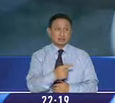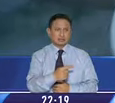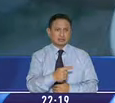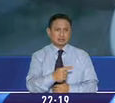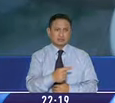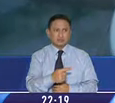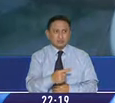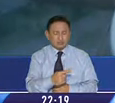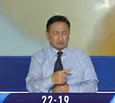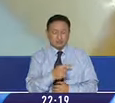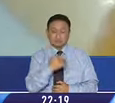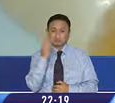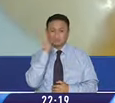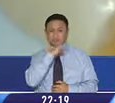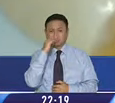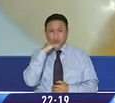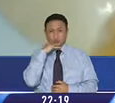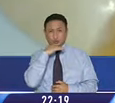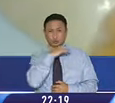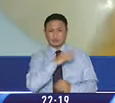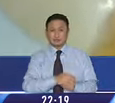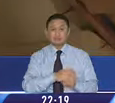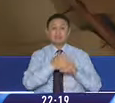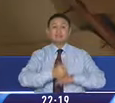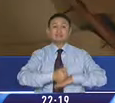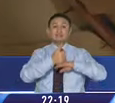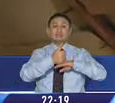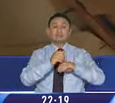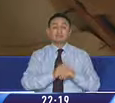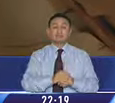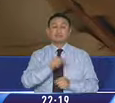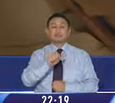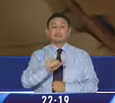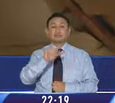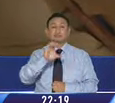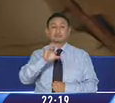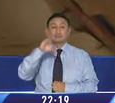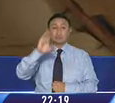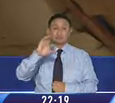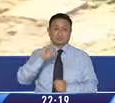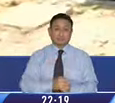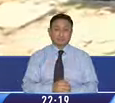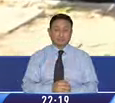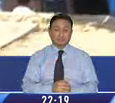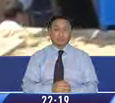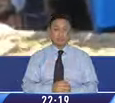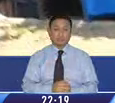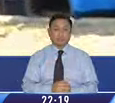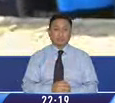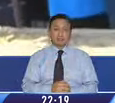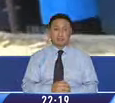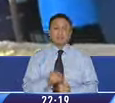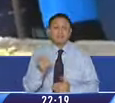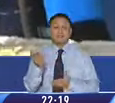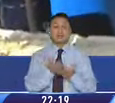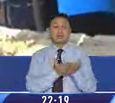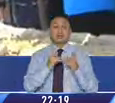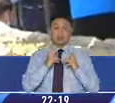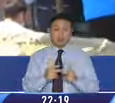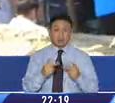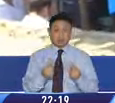estado infrahumano. Según las autoridades de la Agencia de Control y Aseguramiento de la Calidad de los Servicios de